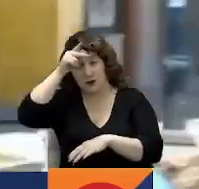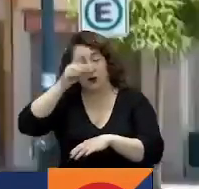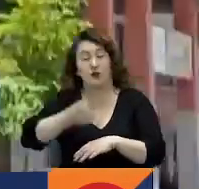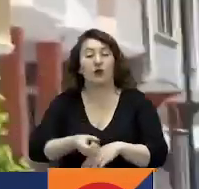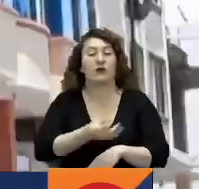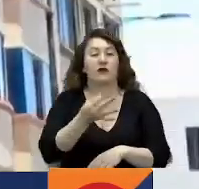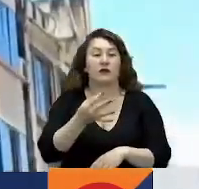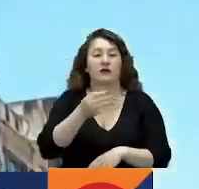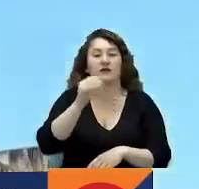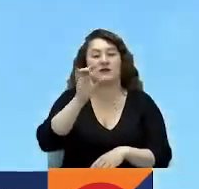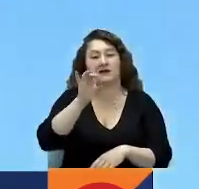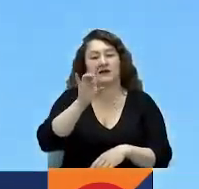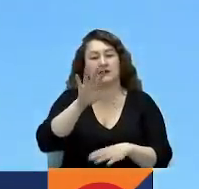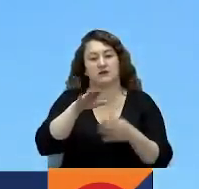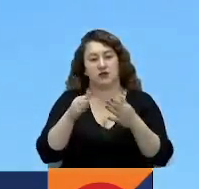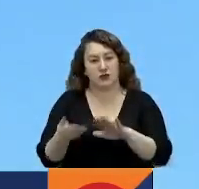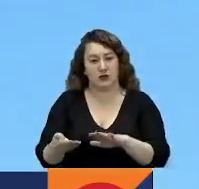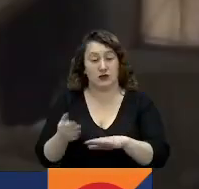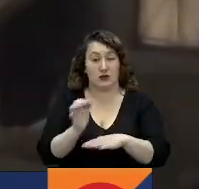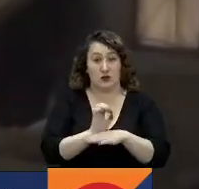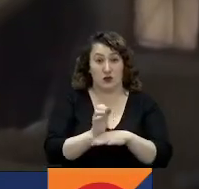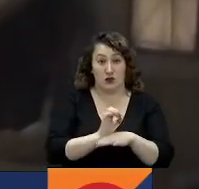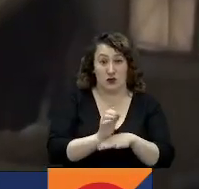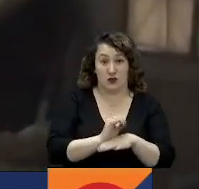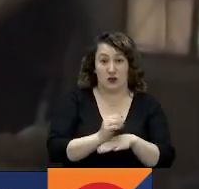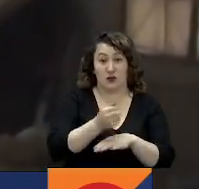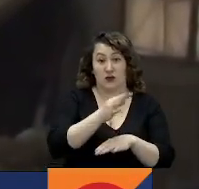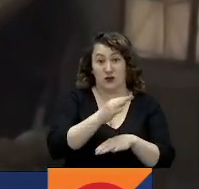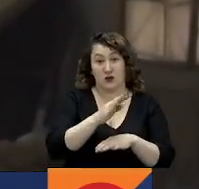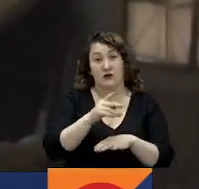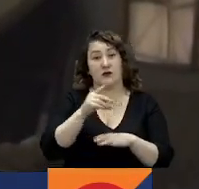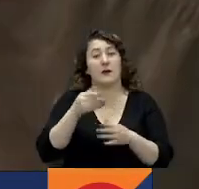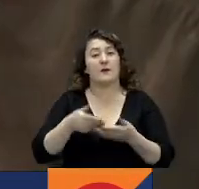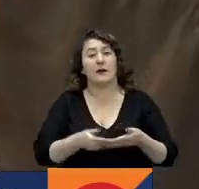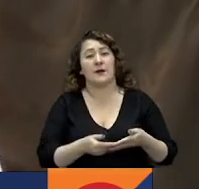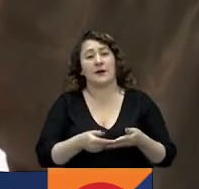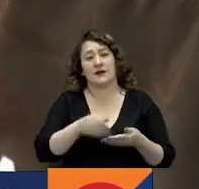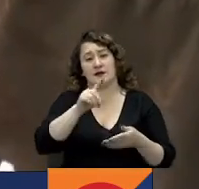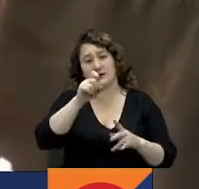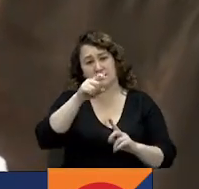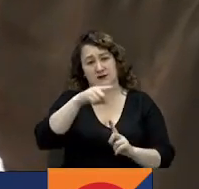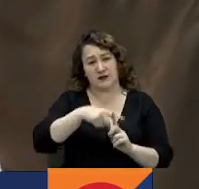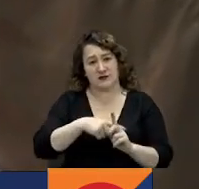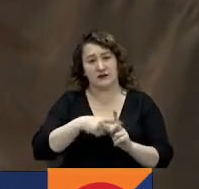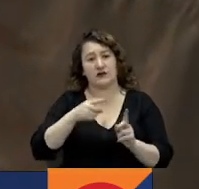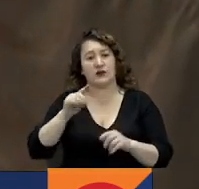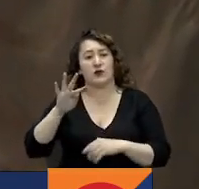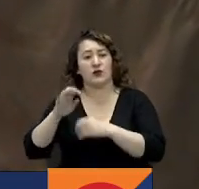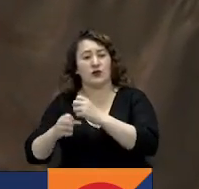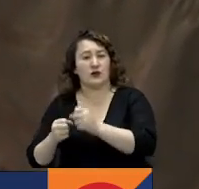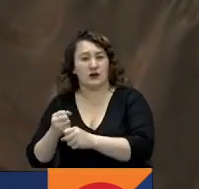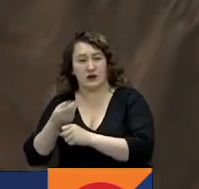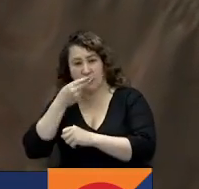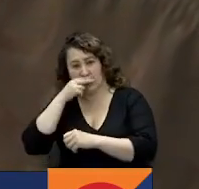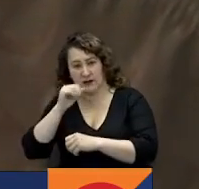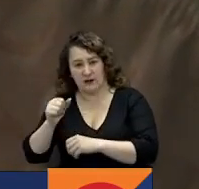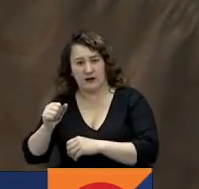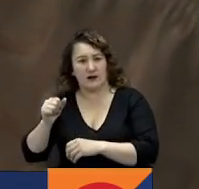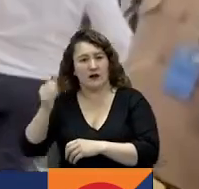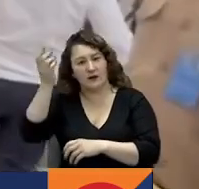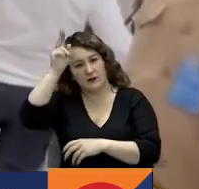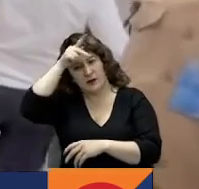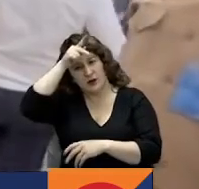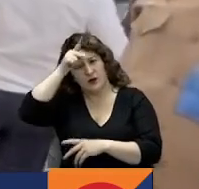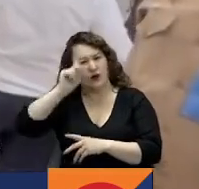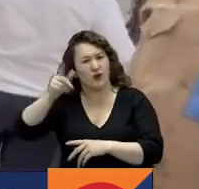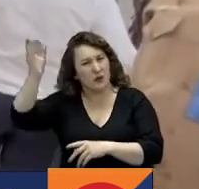murieron, 14 de ellas en Ecuador, entre los que se encuentra un bebé de 6 meses y una menor de 4 años en Perú, que resultó herida por la caída de un ladrillo en la